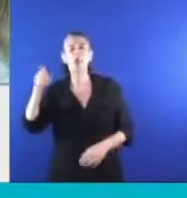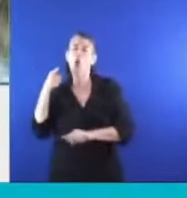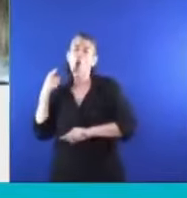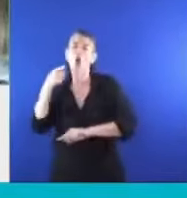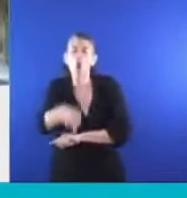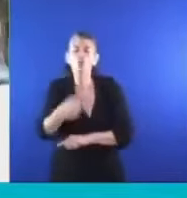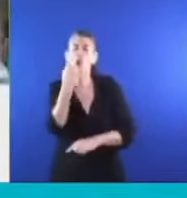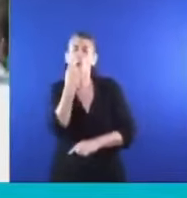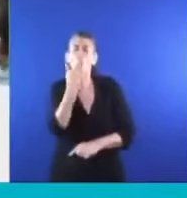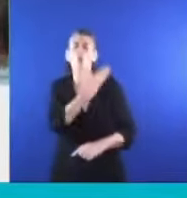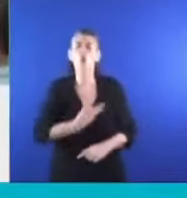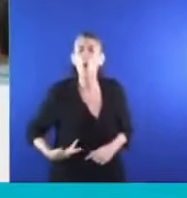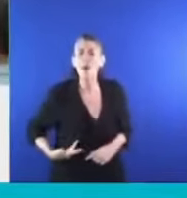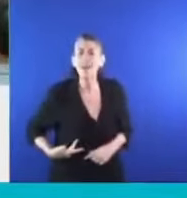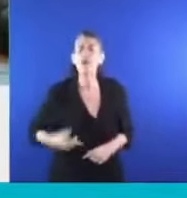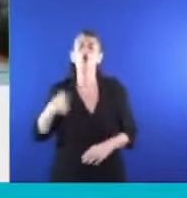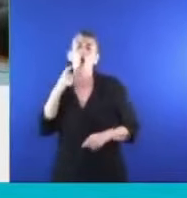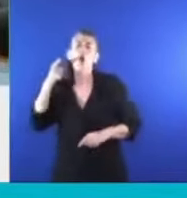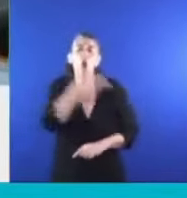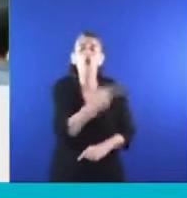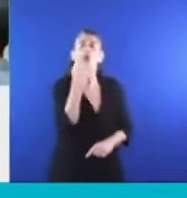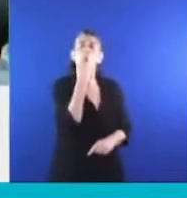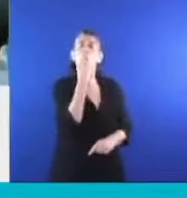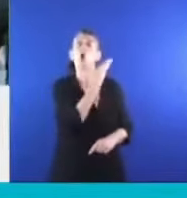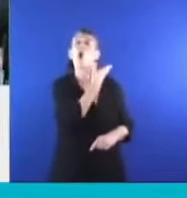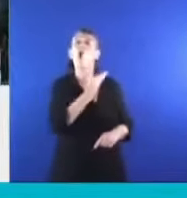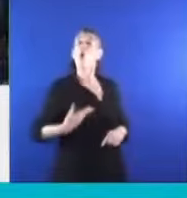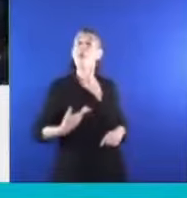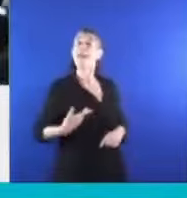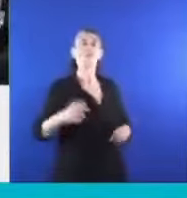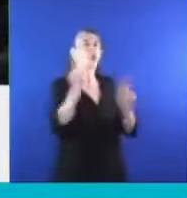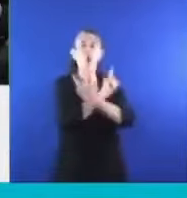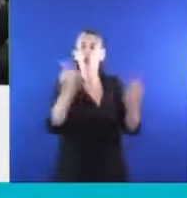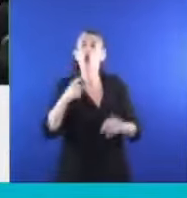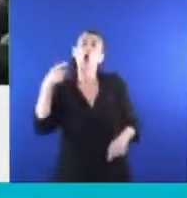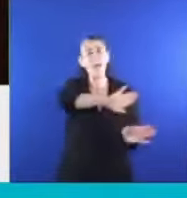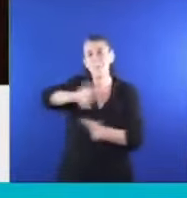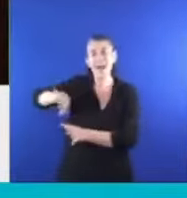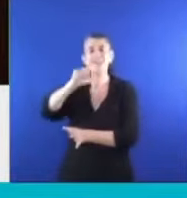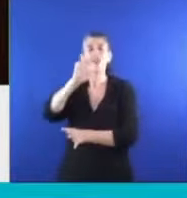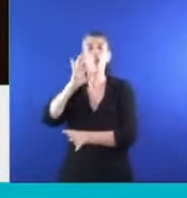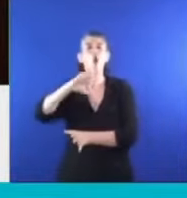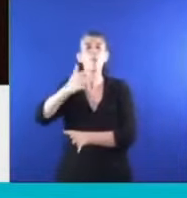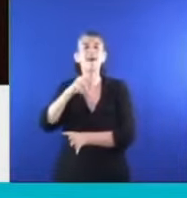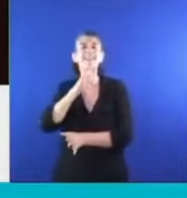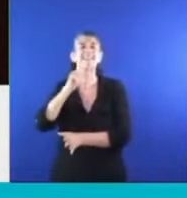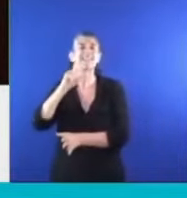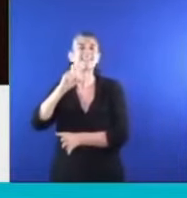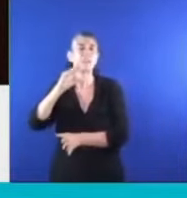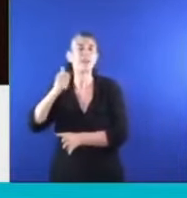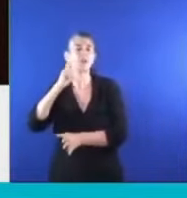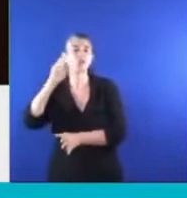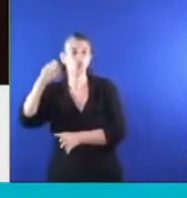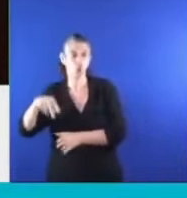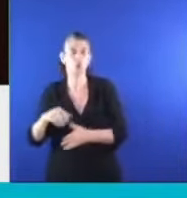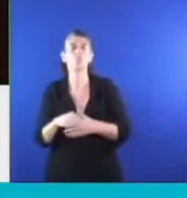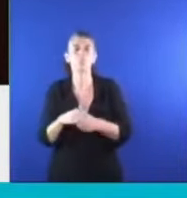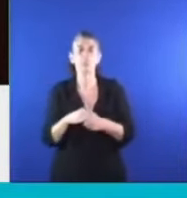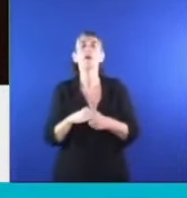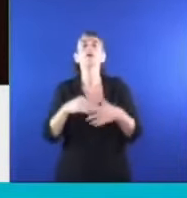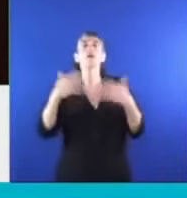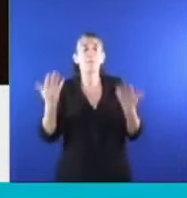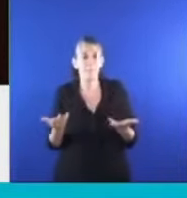contra un gobierno, son contra el pueblo y la provincia de Buenos Aires y tienen que terminarse. Pero luego, cuando por